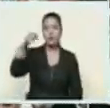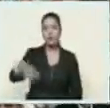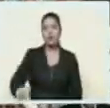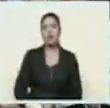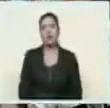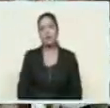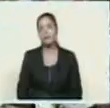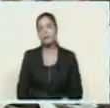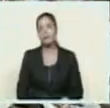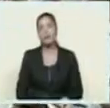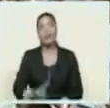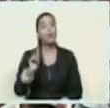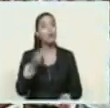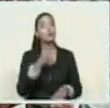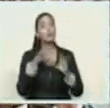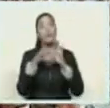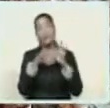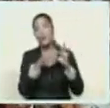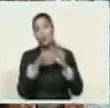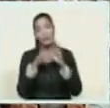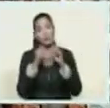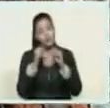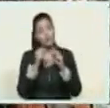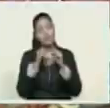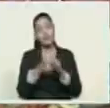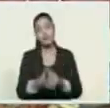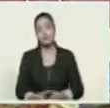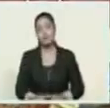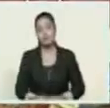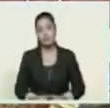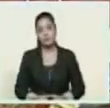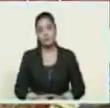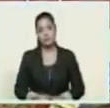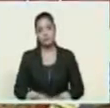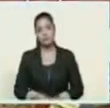unidos más que nunca